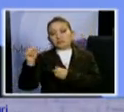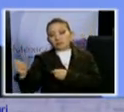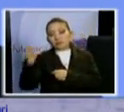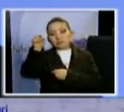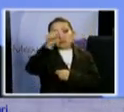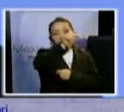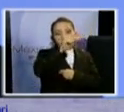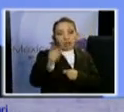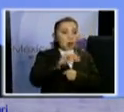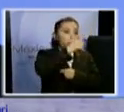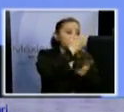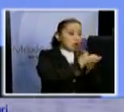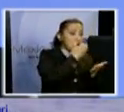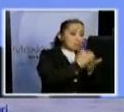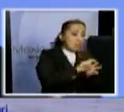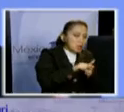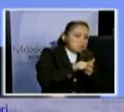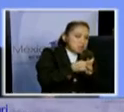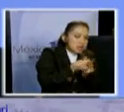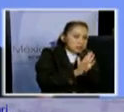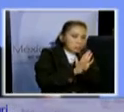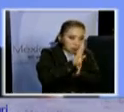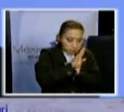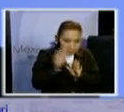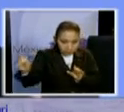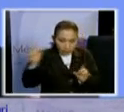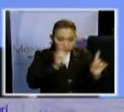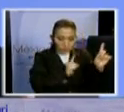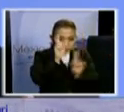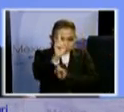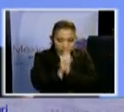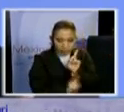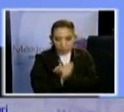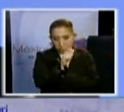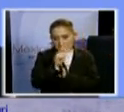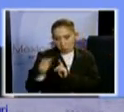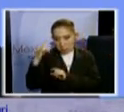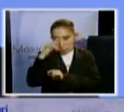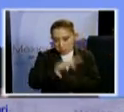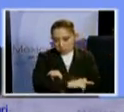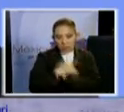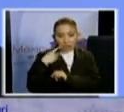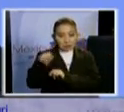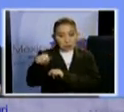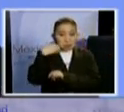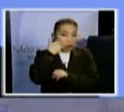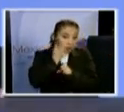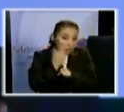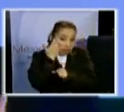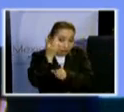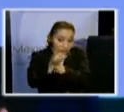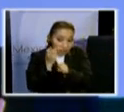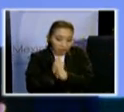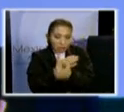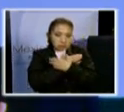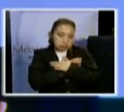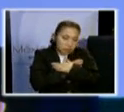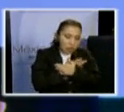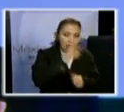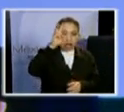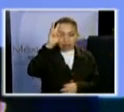vienen de las economías en transición. Entonces, esto es por voluntariado, un trabajo por amor,